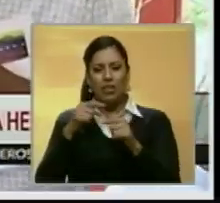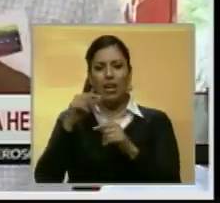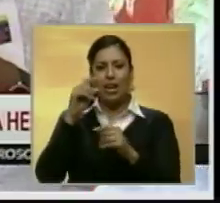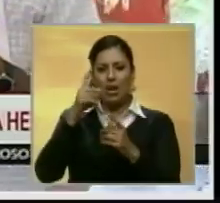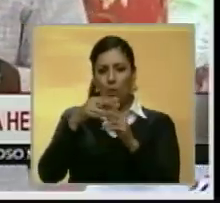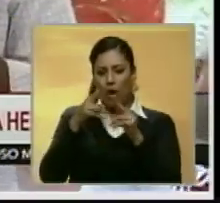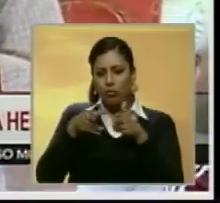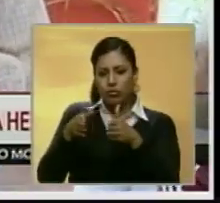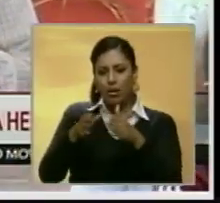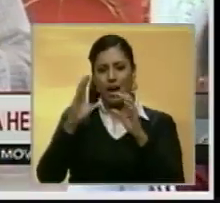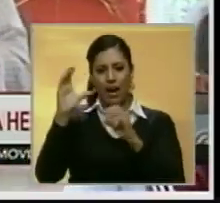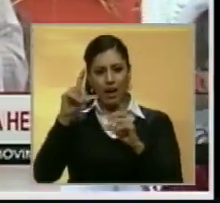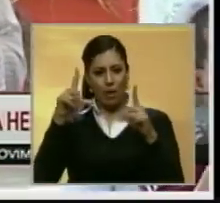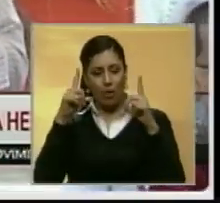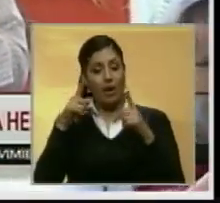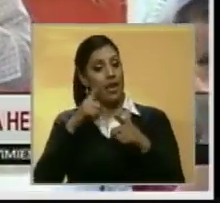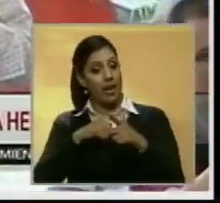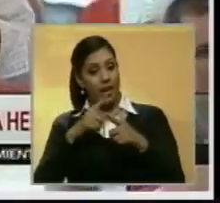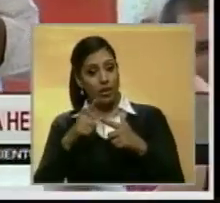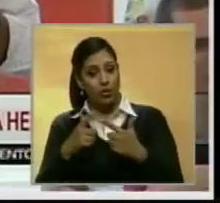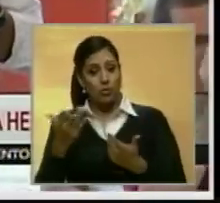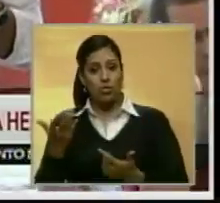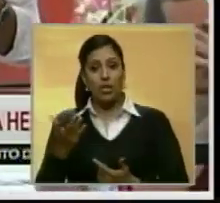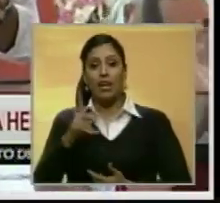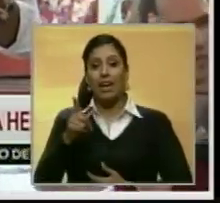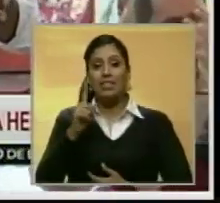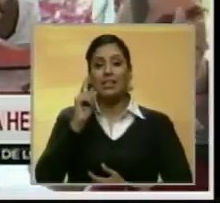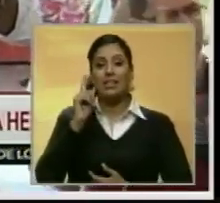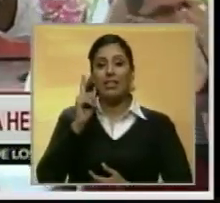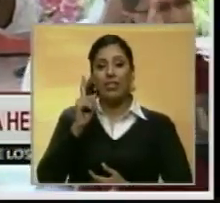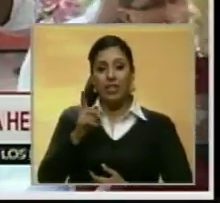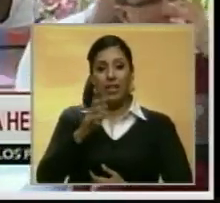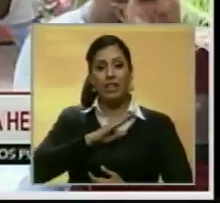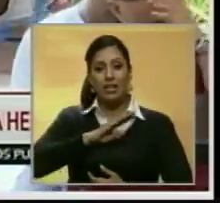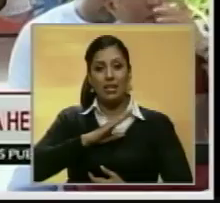decreto. Y entonces, esa tiene que